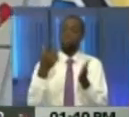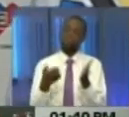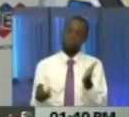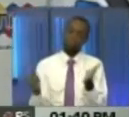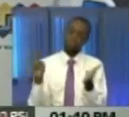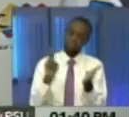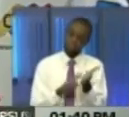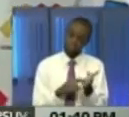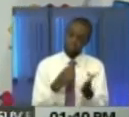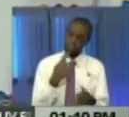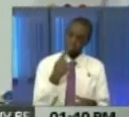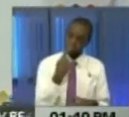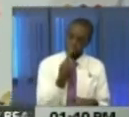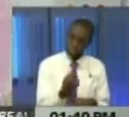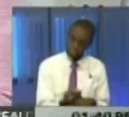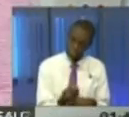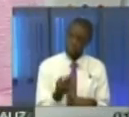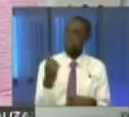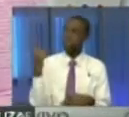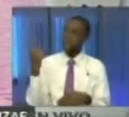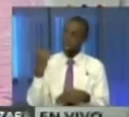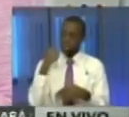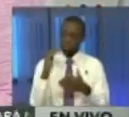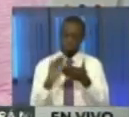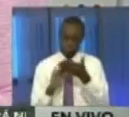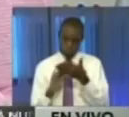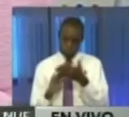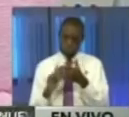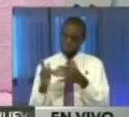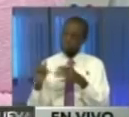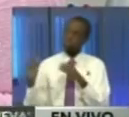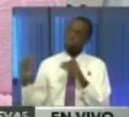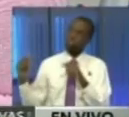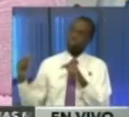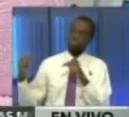quiere podemos refrescar un poquito, podemos ir